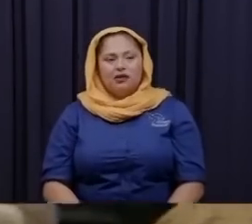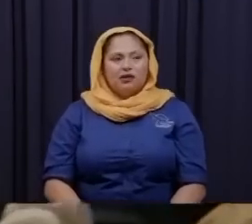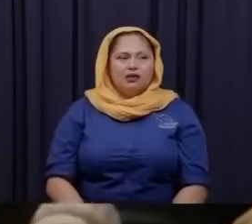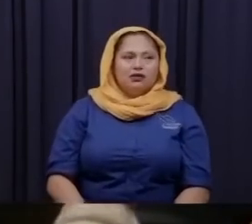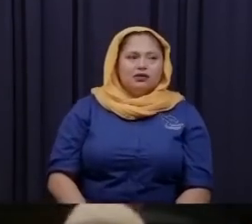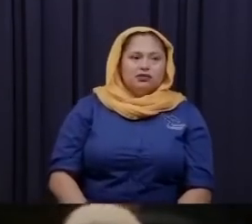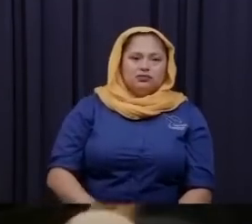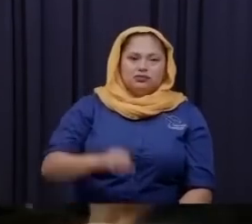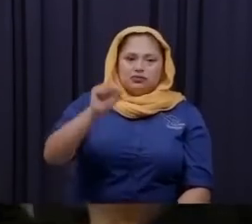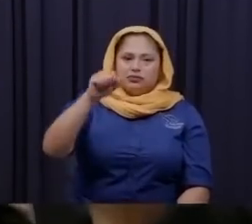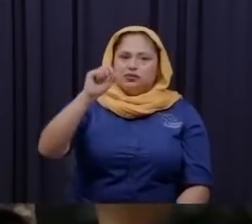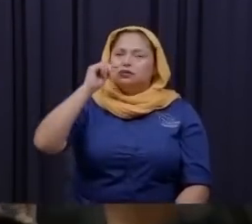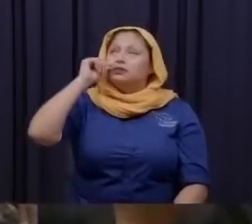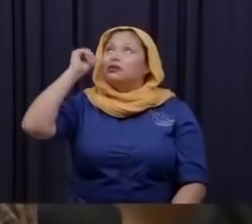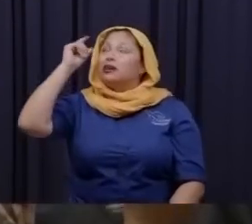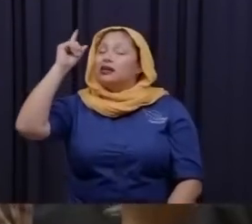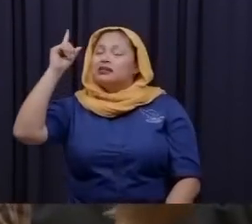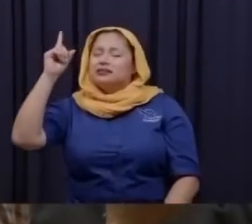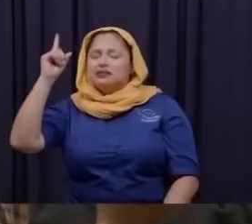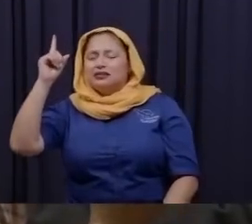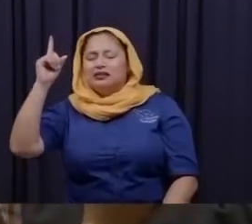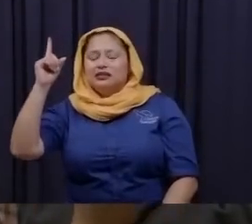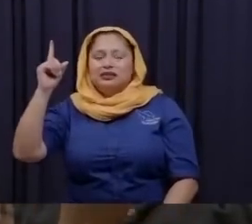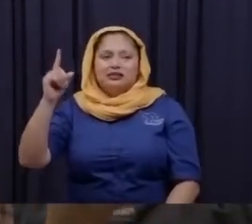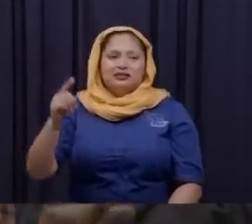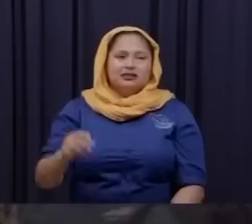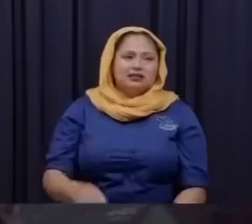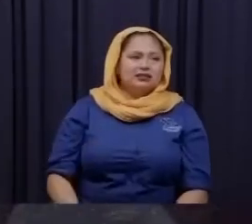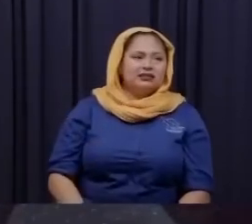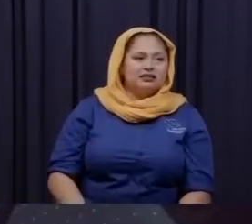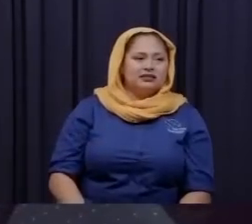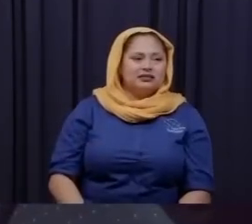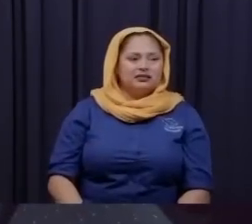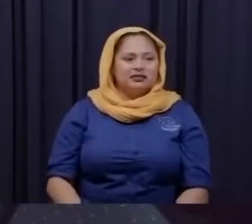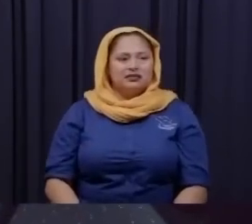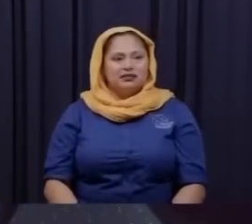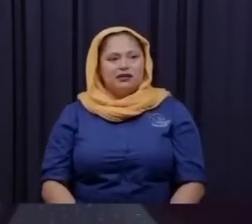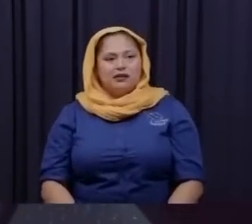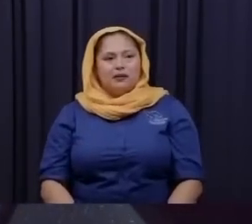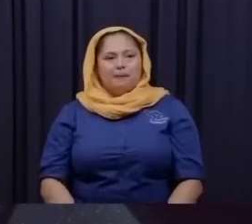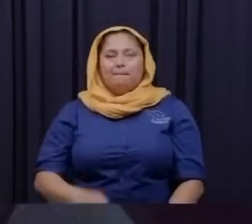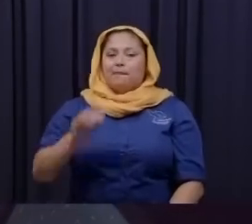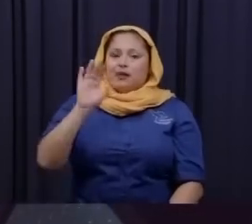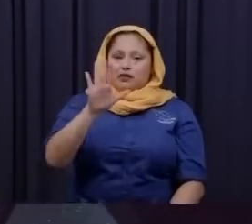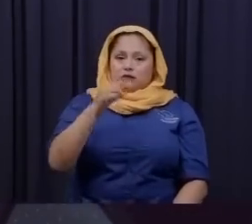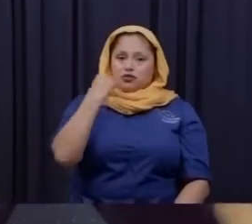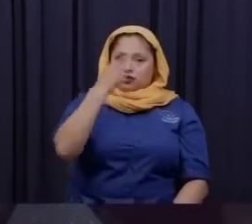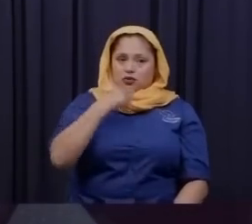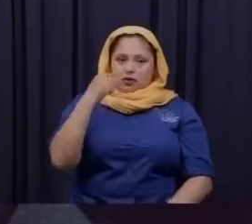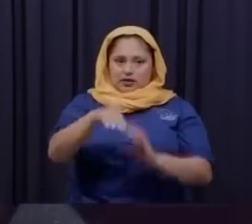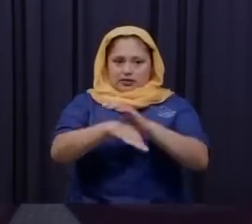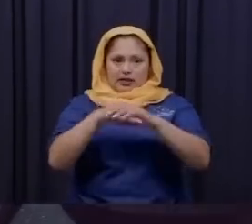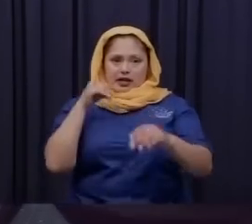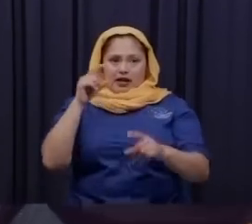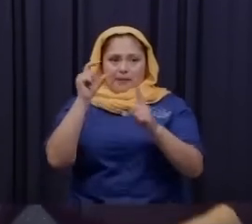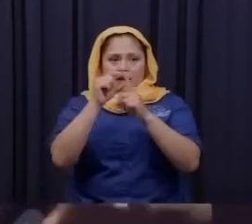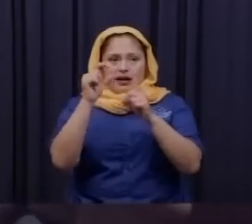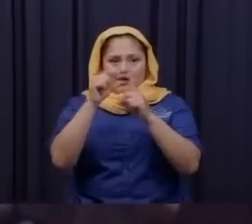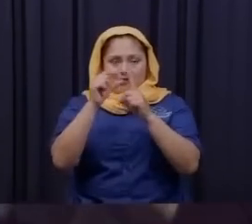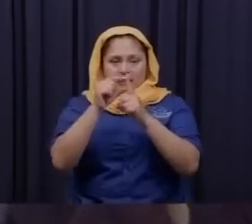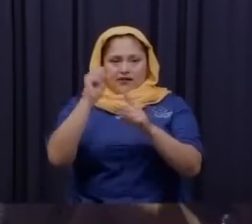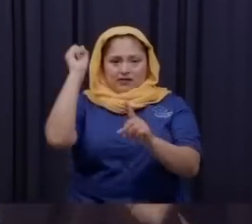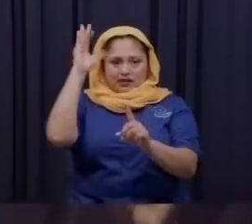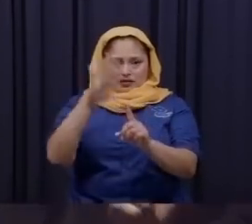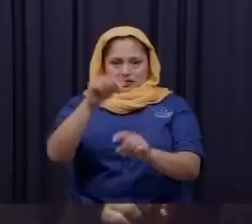Sí, Señor. Su gloria está aquí. Que de su boca salga la palabra de bendición esta noche.